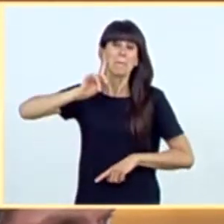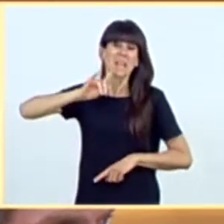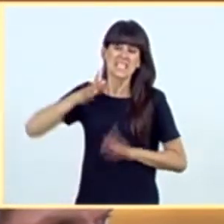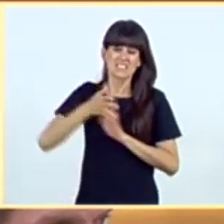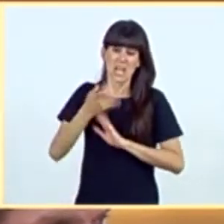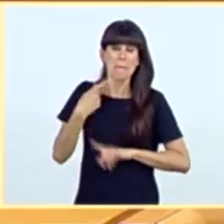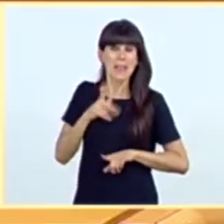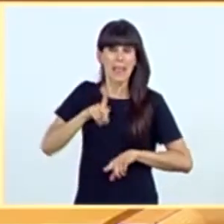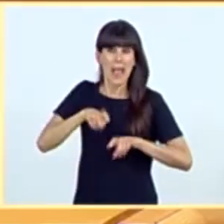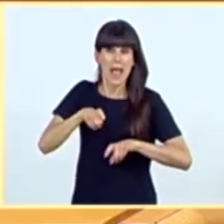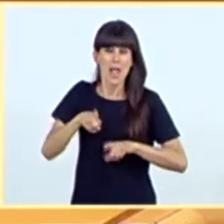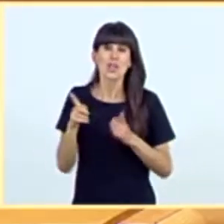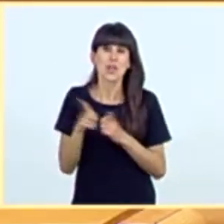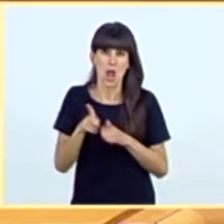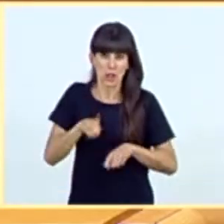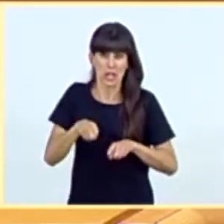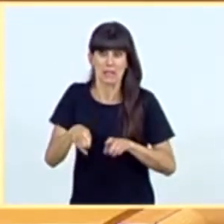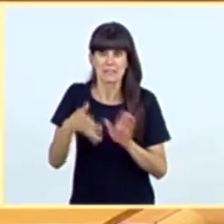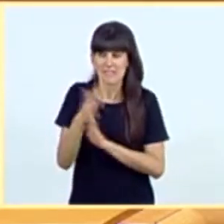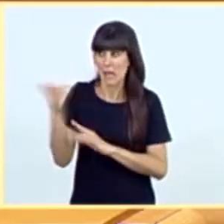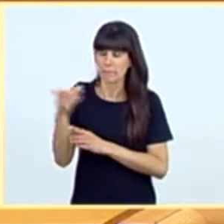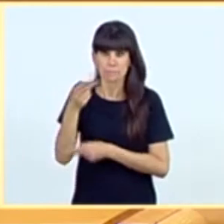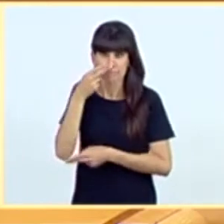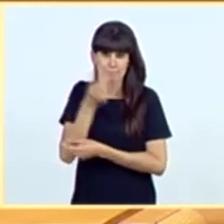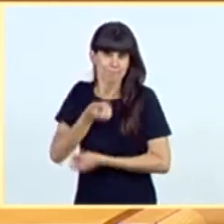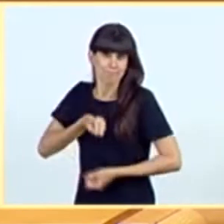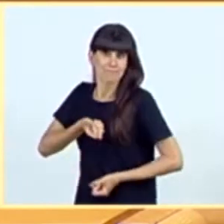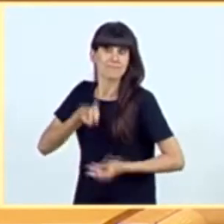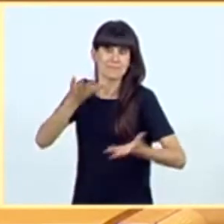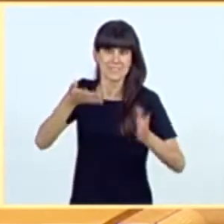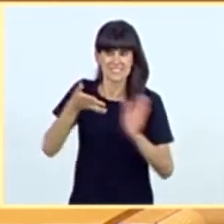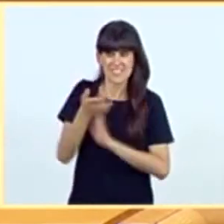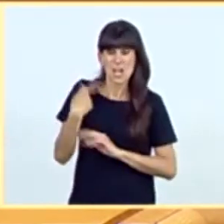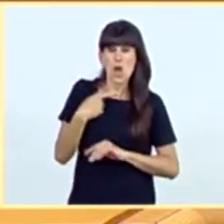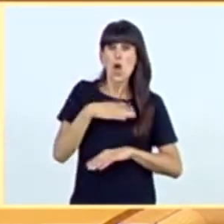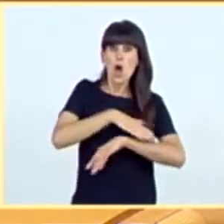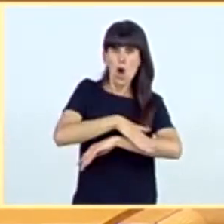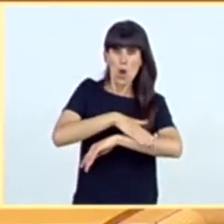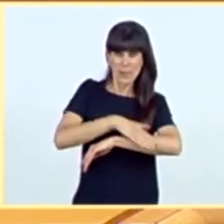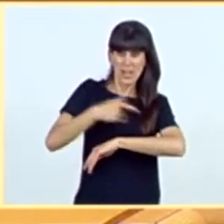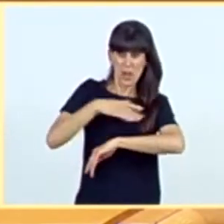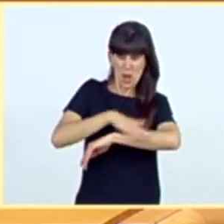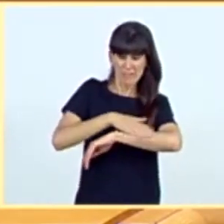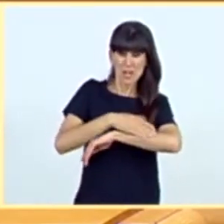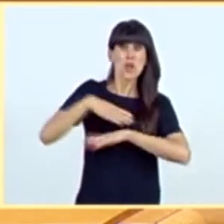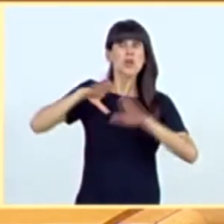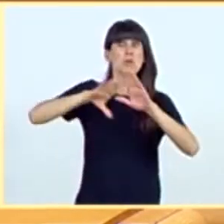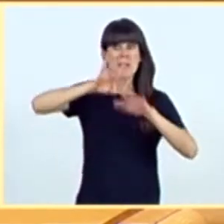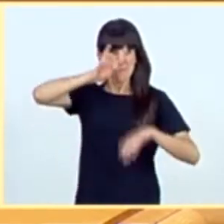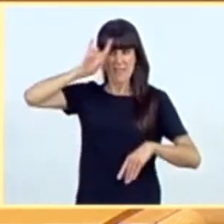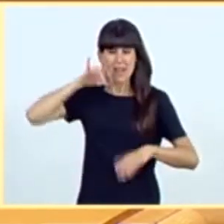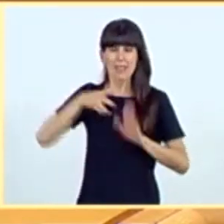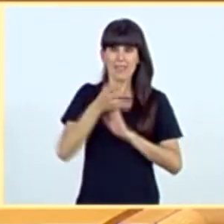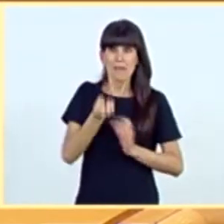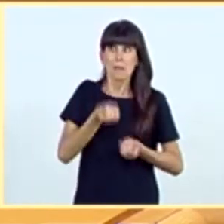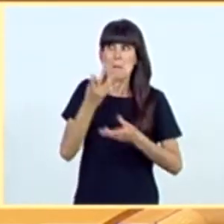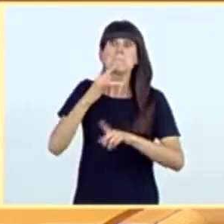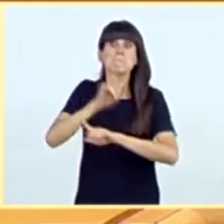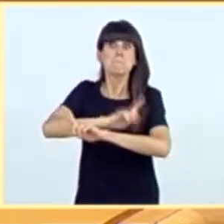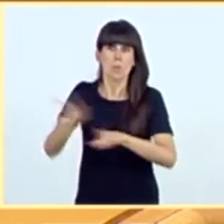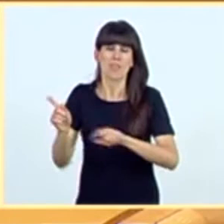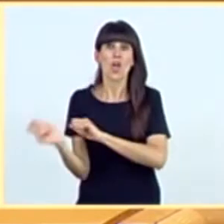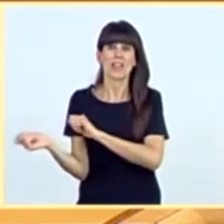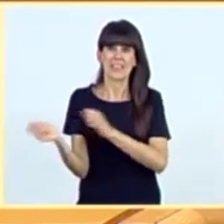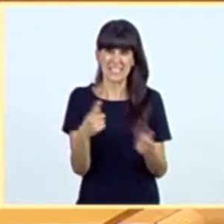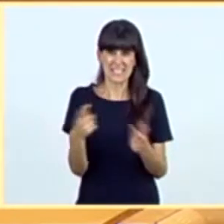Y ocurrió que acabaron por salir a la luz las órdenes del Gobierno de la Comunidad de Madrid para prohibir los traslados, y resulta